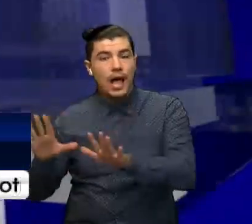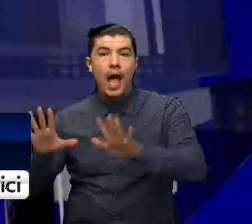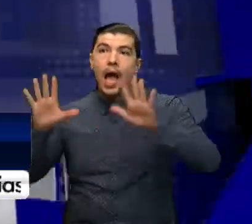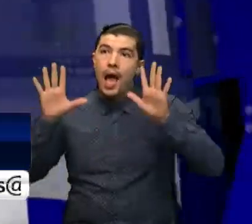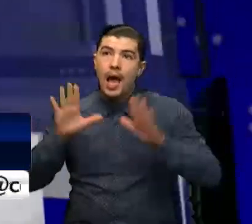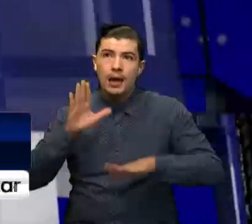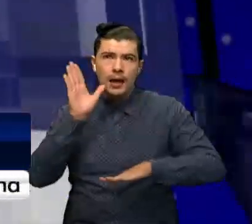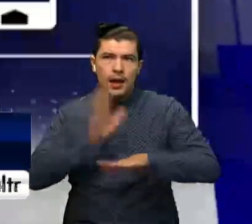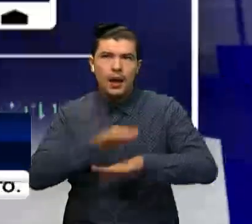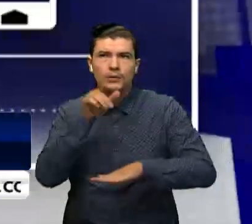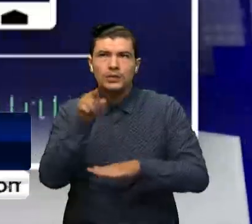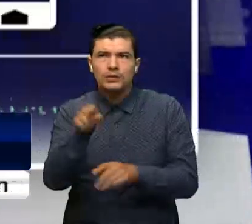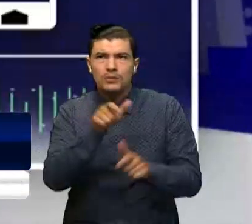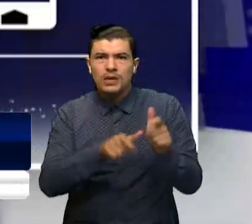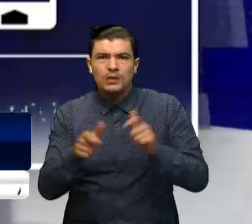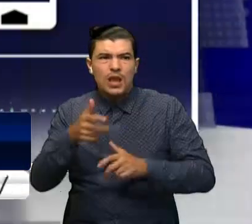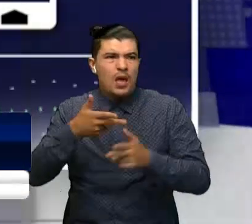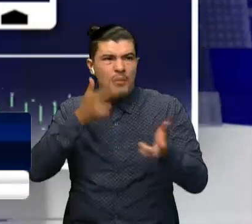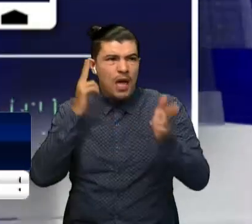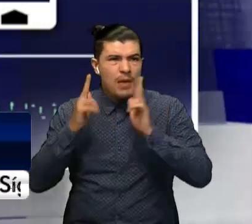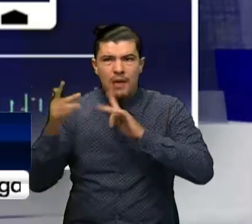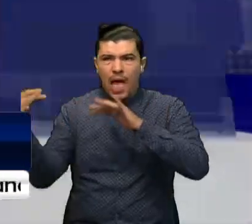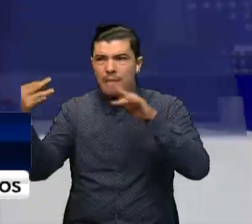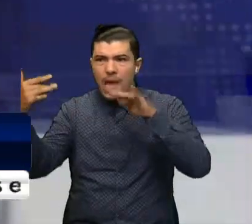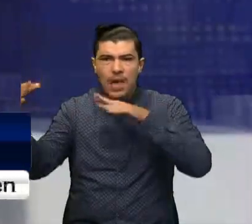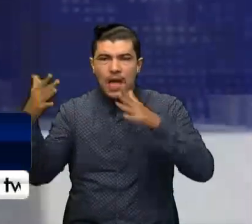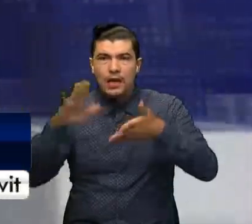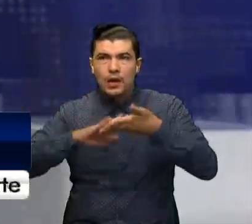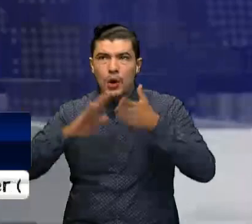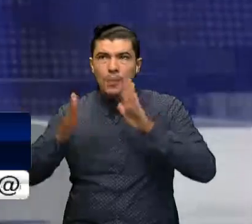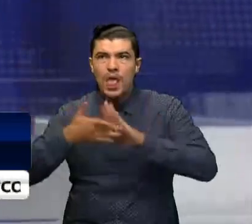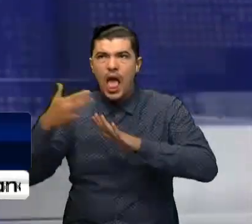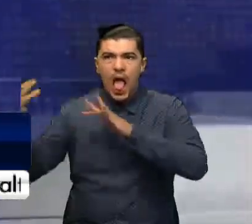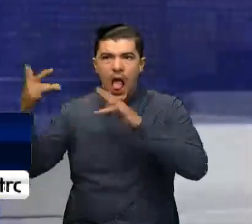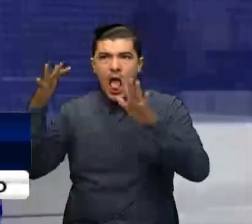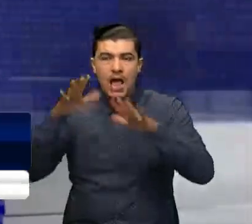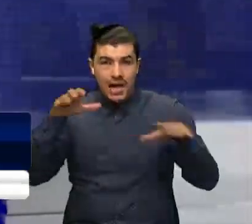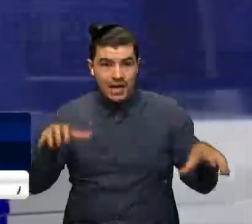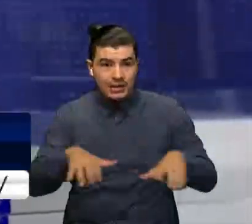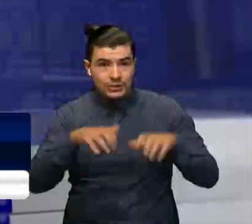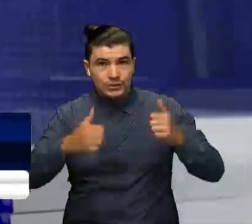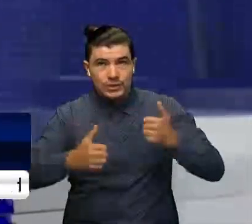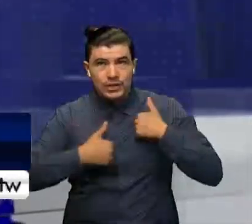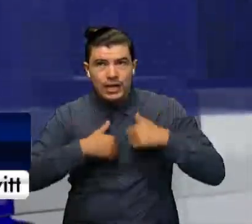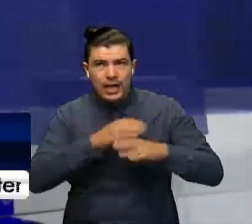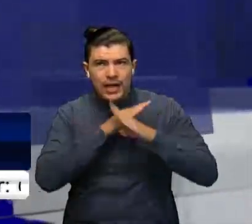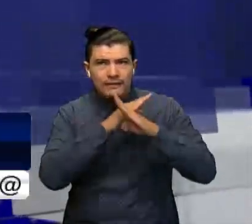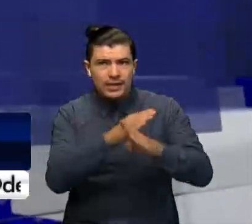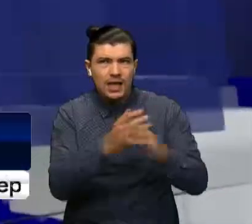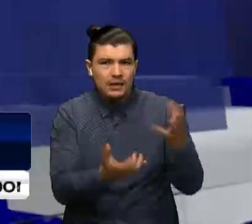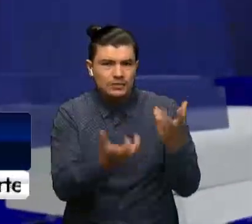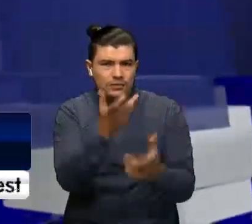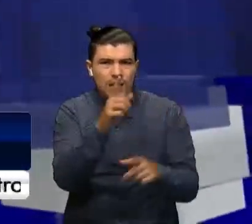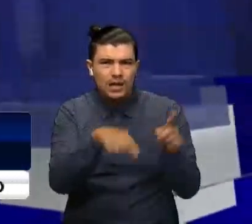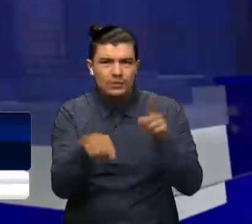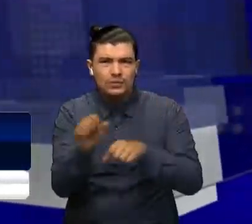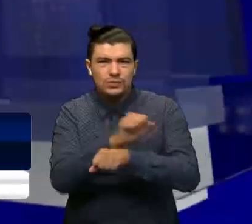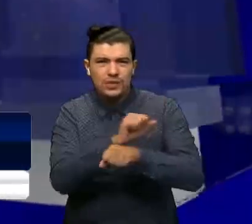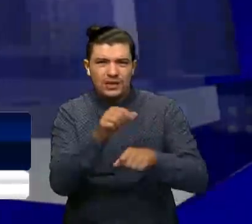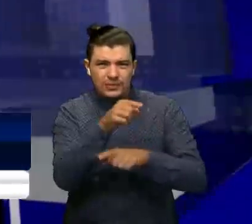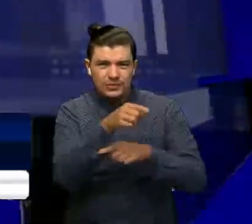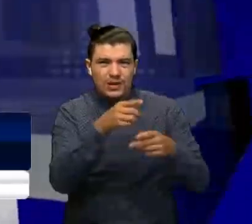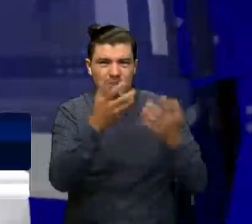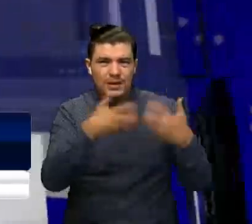una sonada por parte de la población. En la acción militar, los uniformados evitaron la quema de varios vehículos de Ecopetrol y